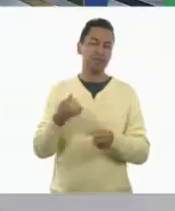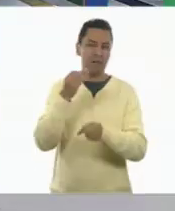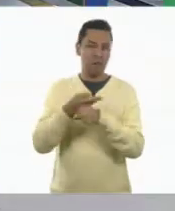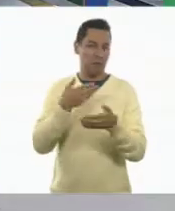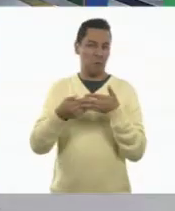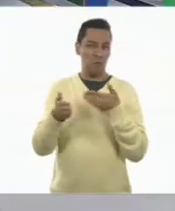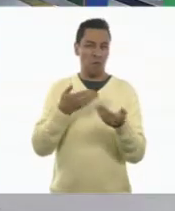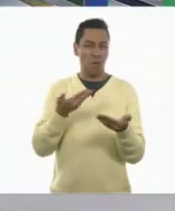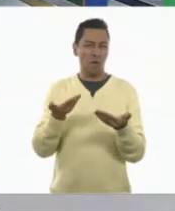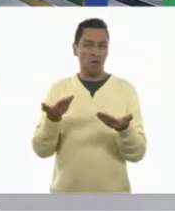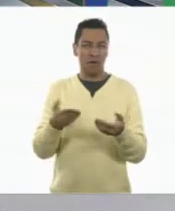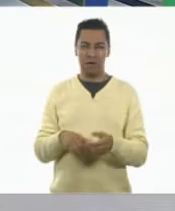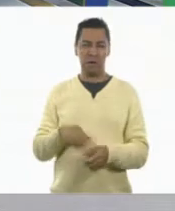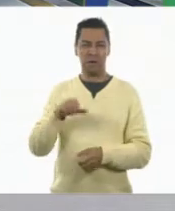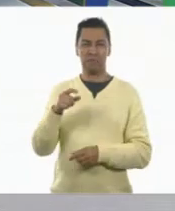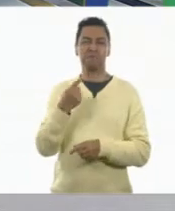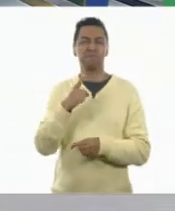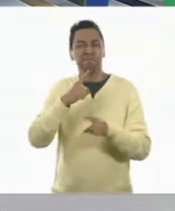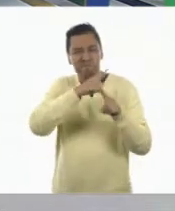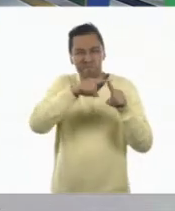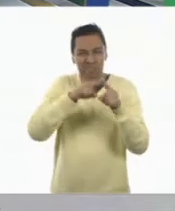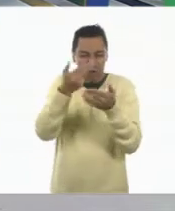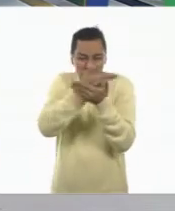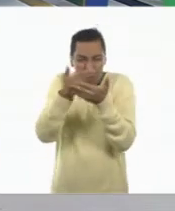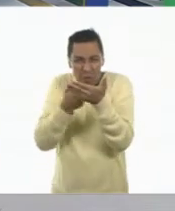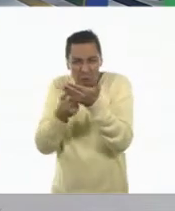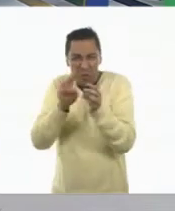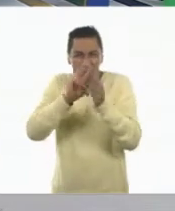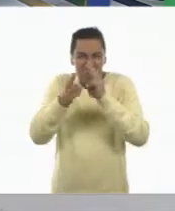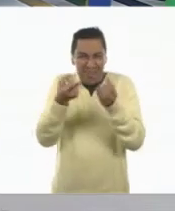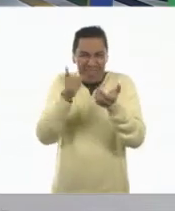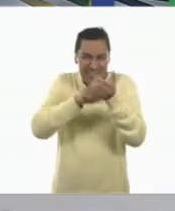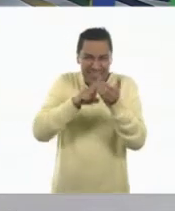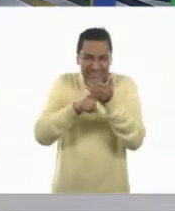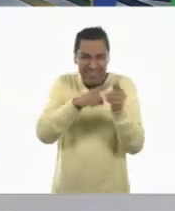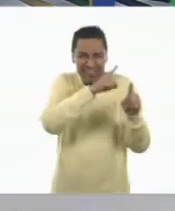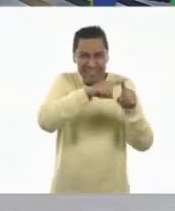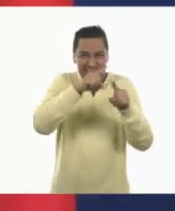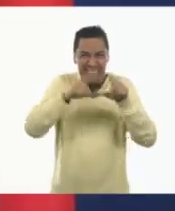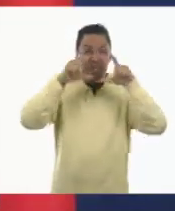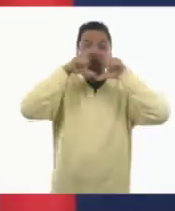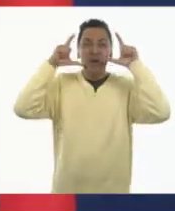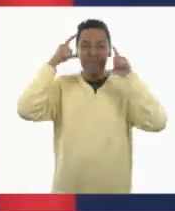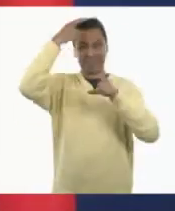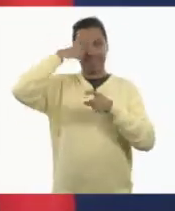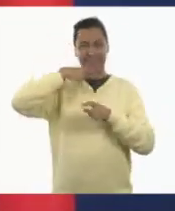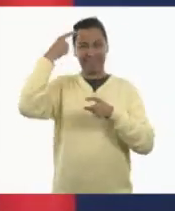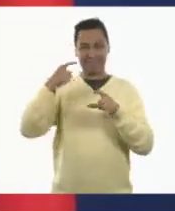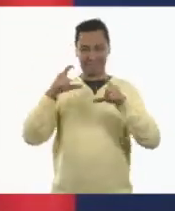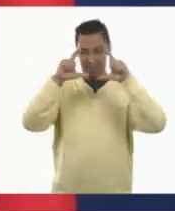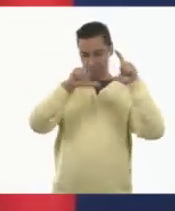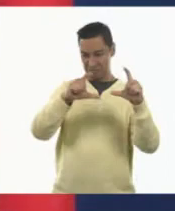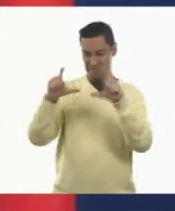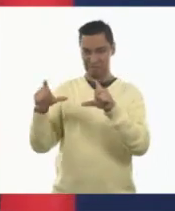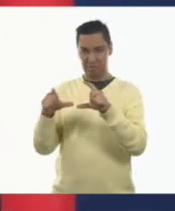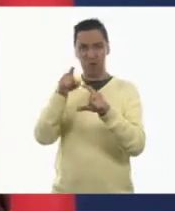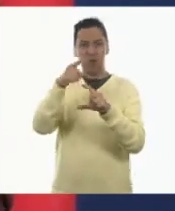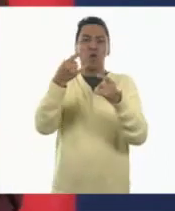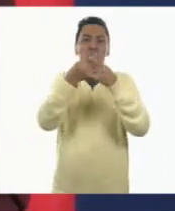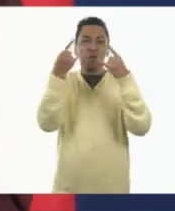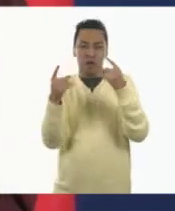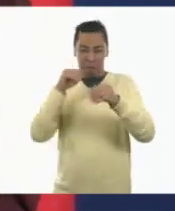moda los emoji, por ejemplo. Sí, es verdad, podemos escribir refranes por medio de emojis. Eso es todo un